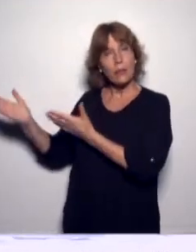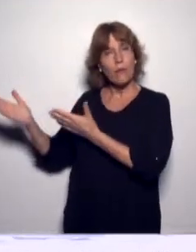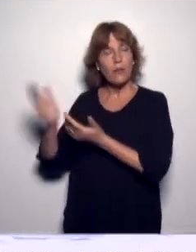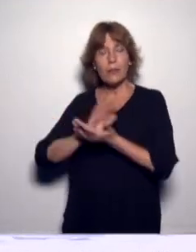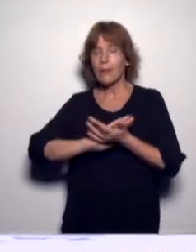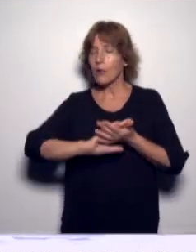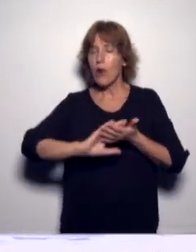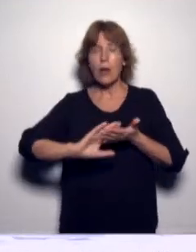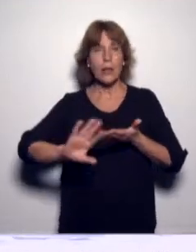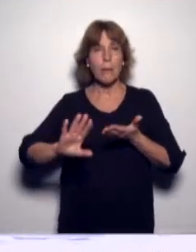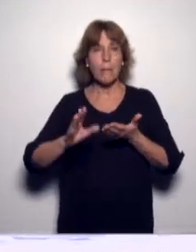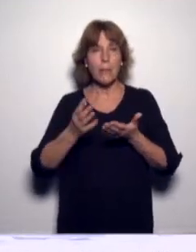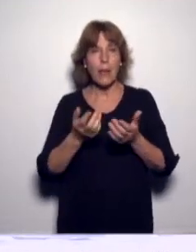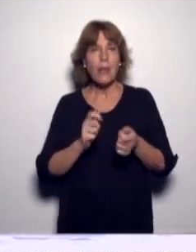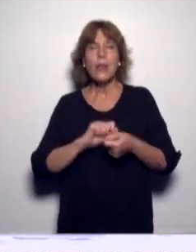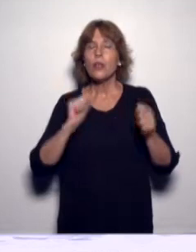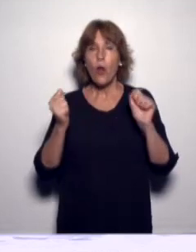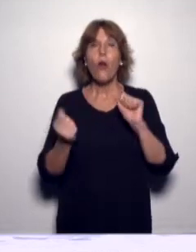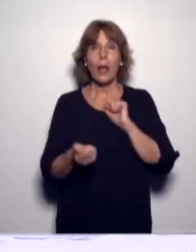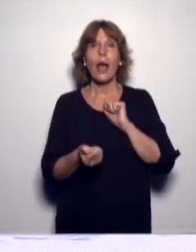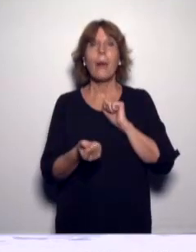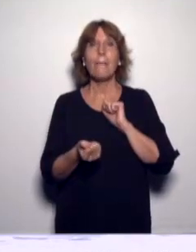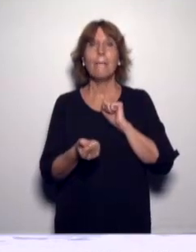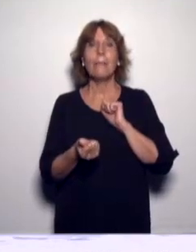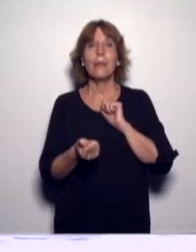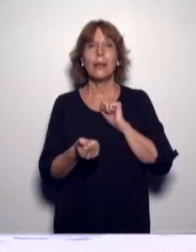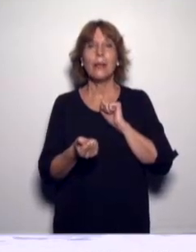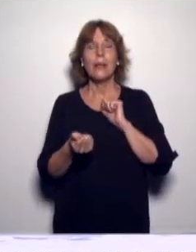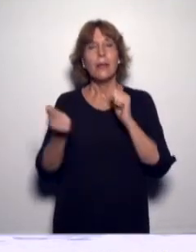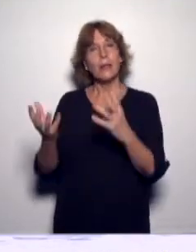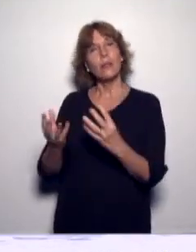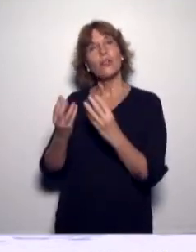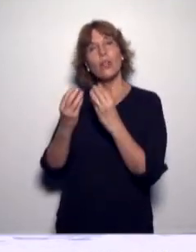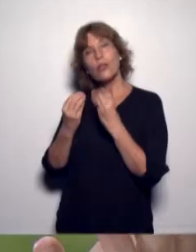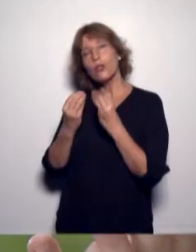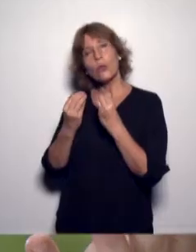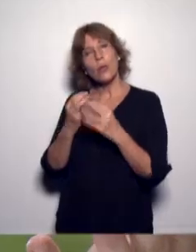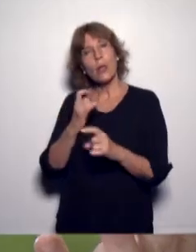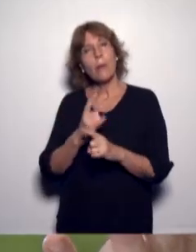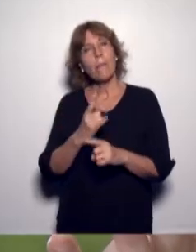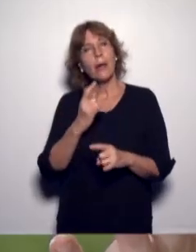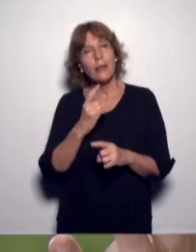nos purifique y nos renueve, y sea causa de recompensa eterna para